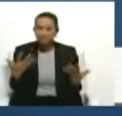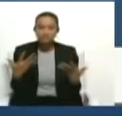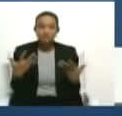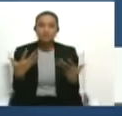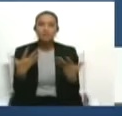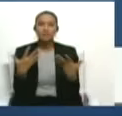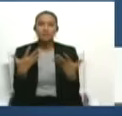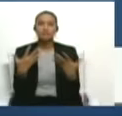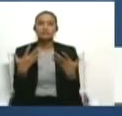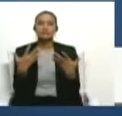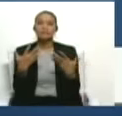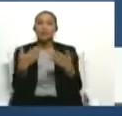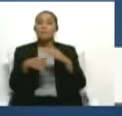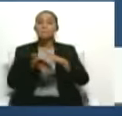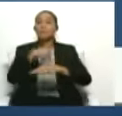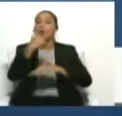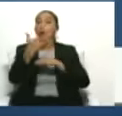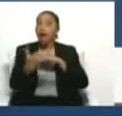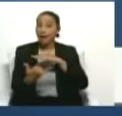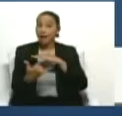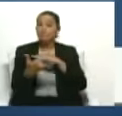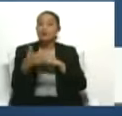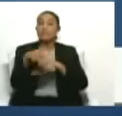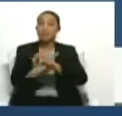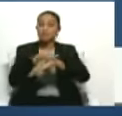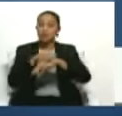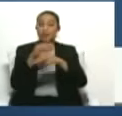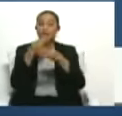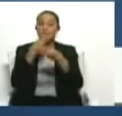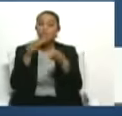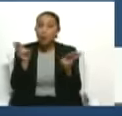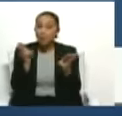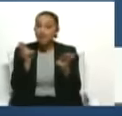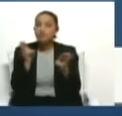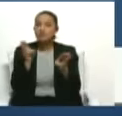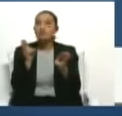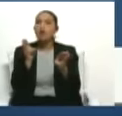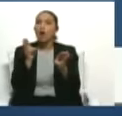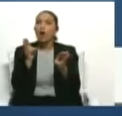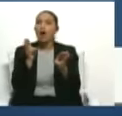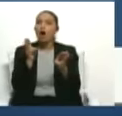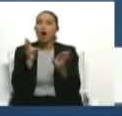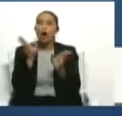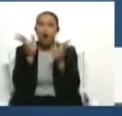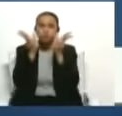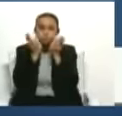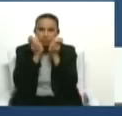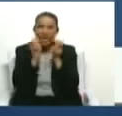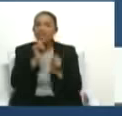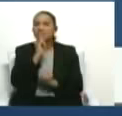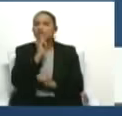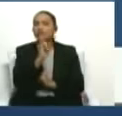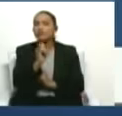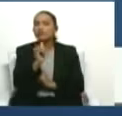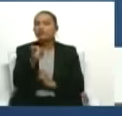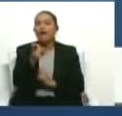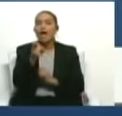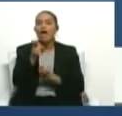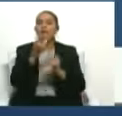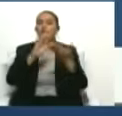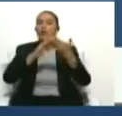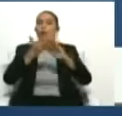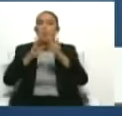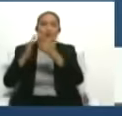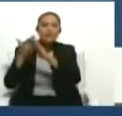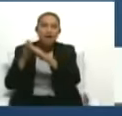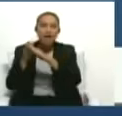destacar es el Ministerio Público Atiende tu Denuncia en la Parroquia. Fue increíble la aceptación que tuvo cuando